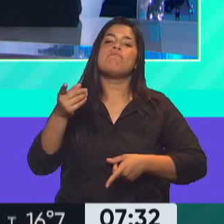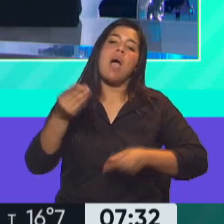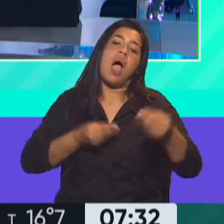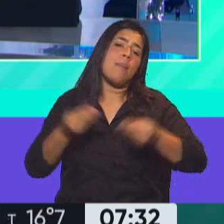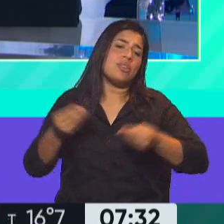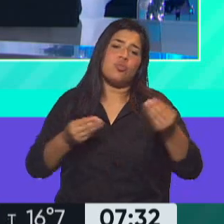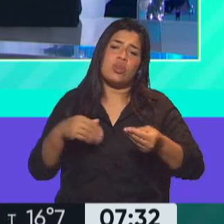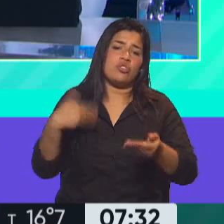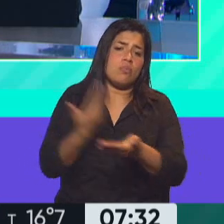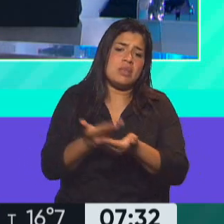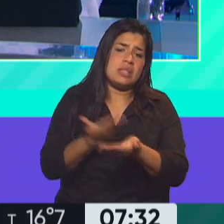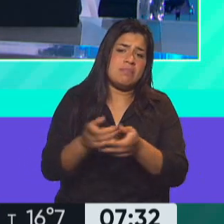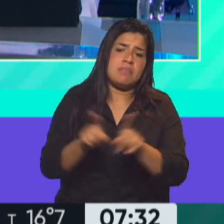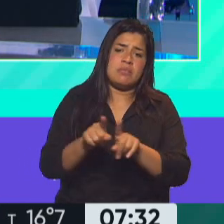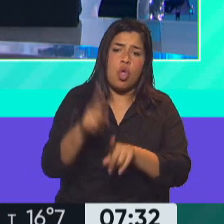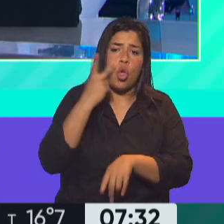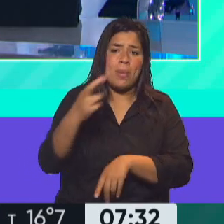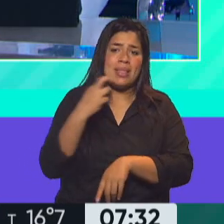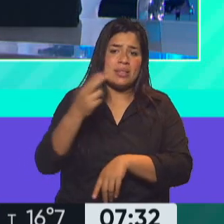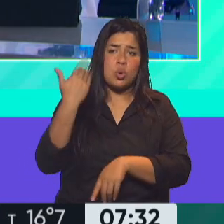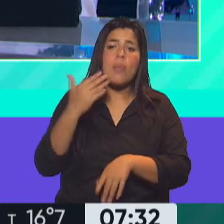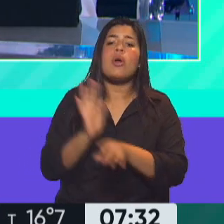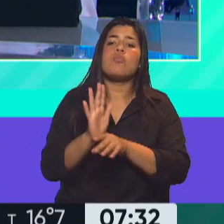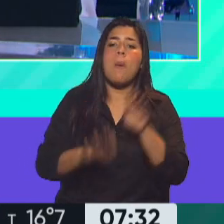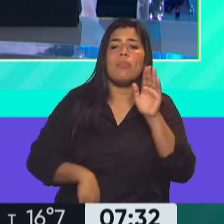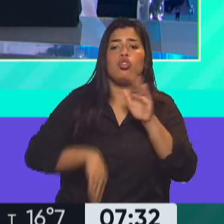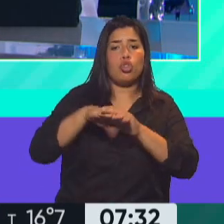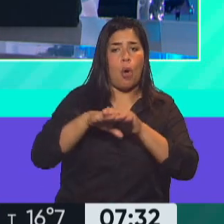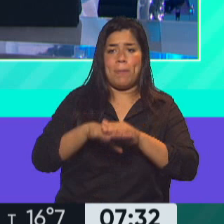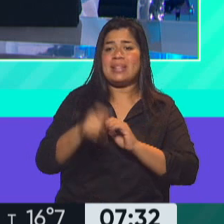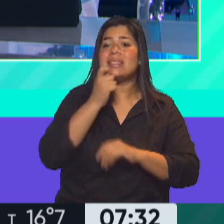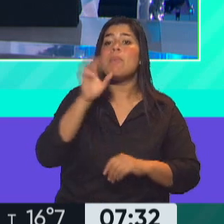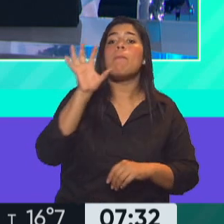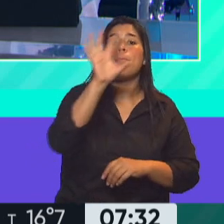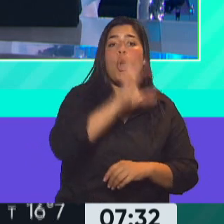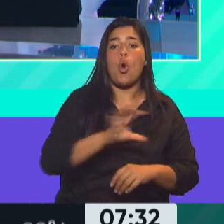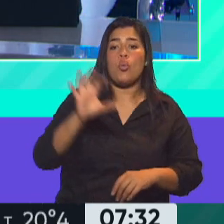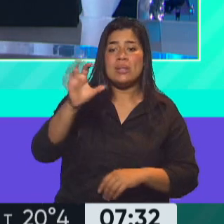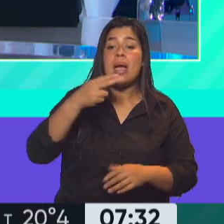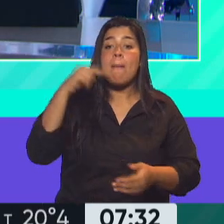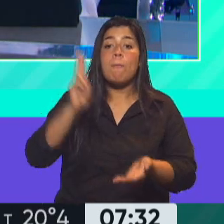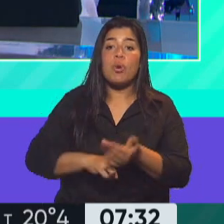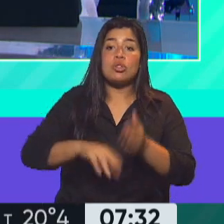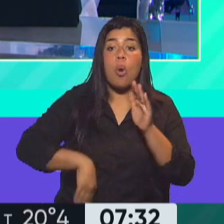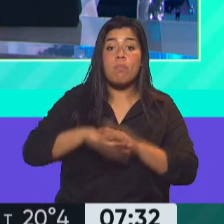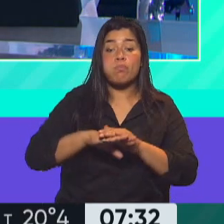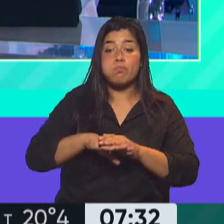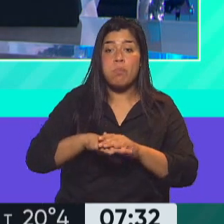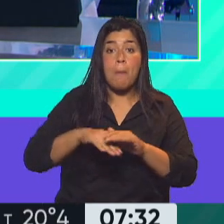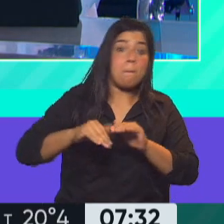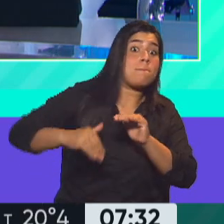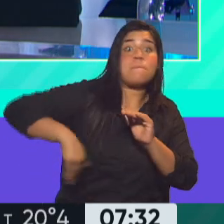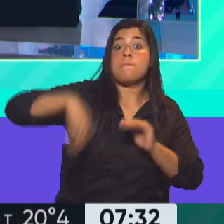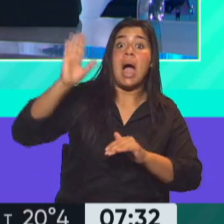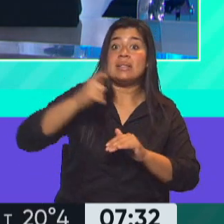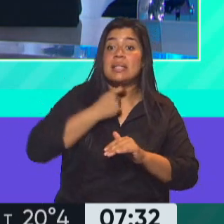2019, que precisamente haya un tope en el caso de que las provincias quieran aumentar los impuestos. No es que va a haber un aumento de